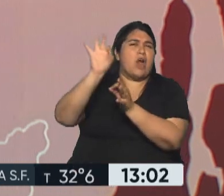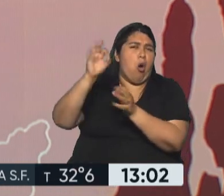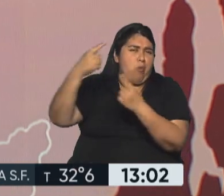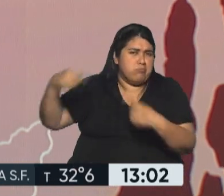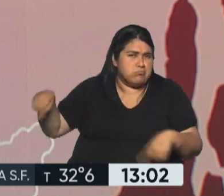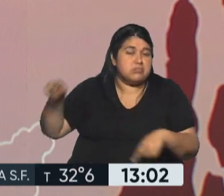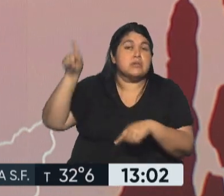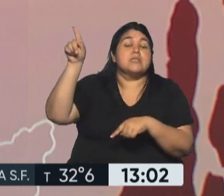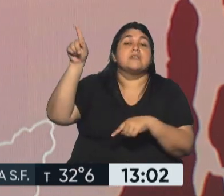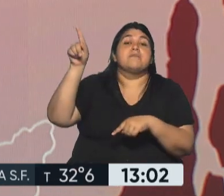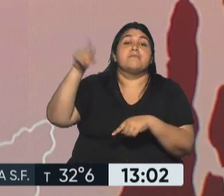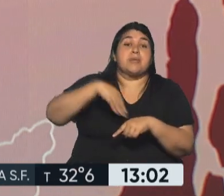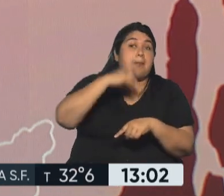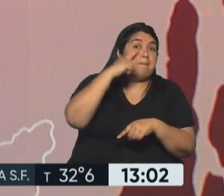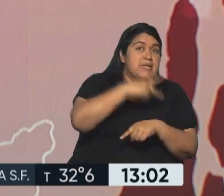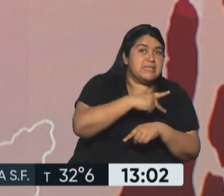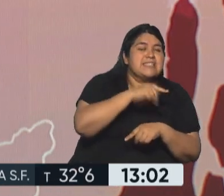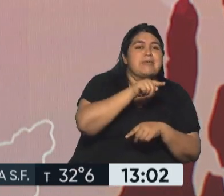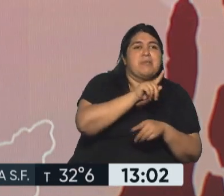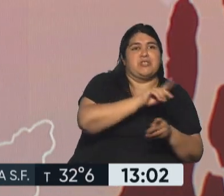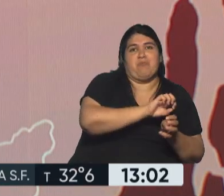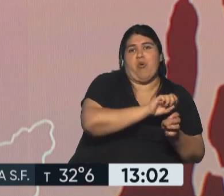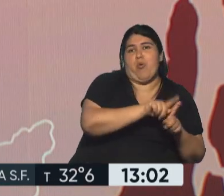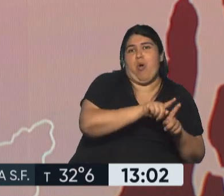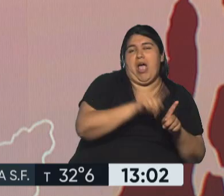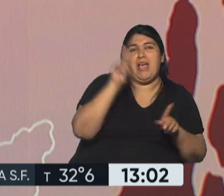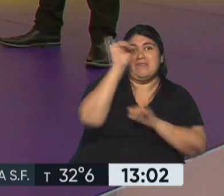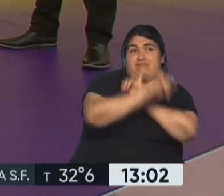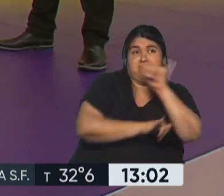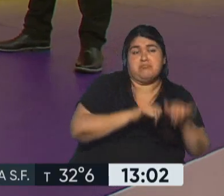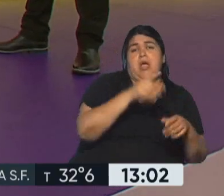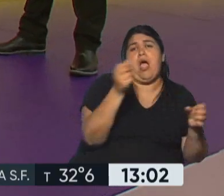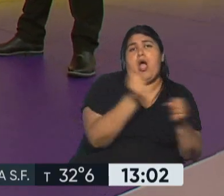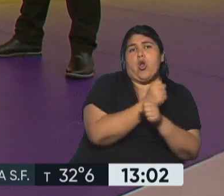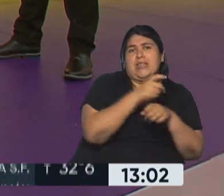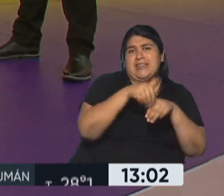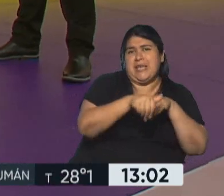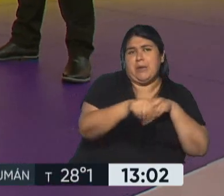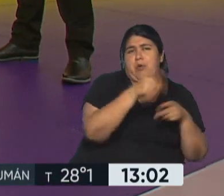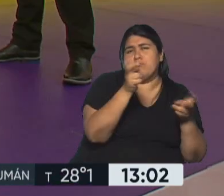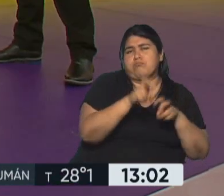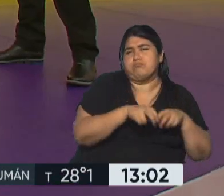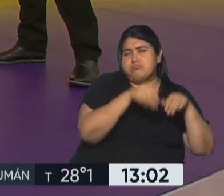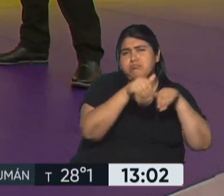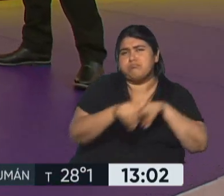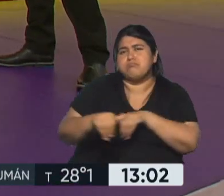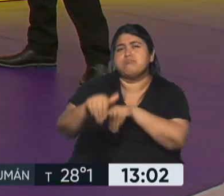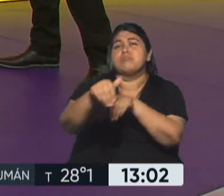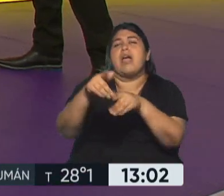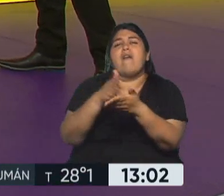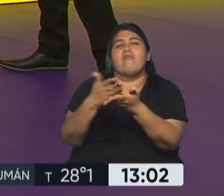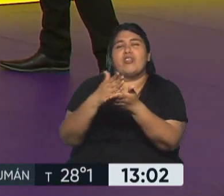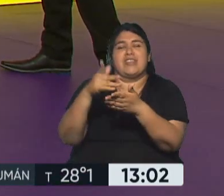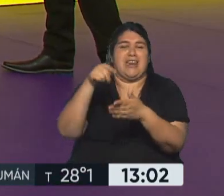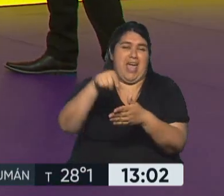fuera, desde Minsk son trasladados a través de colectivos y de ómnibus hacia la frontera, sobre todo con Polonia, en